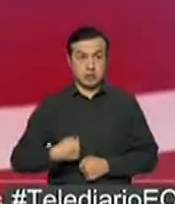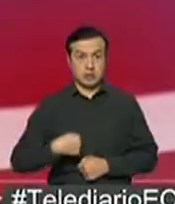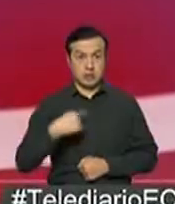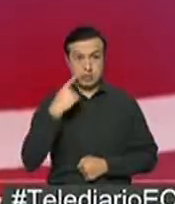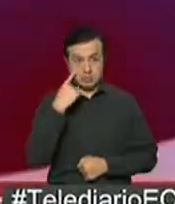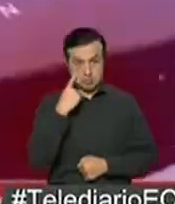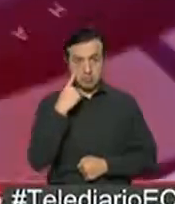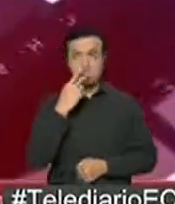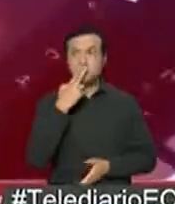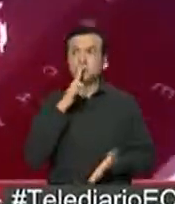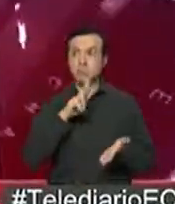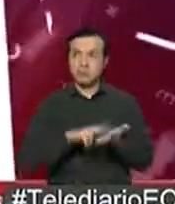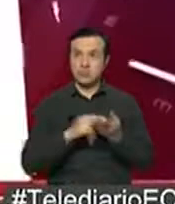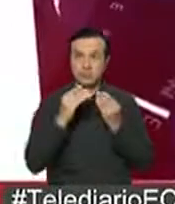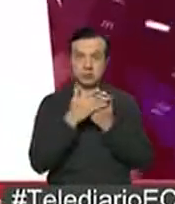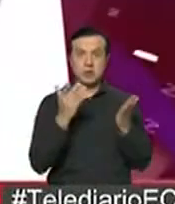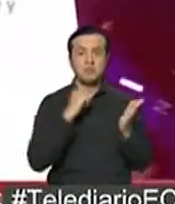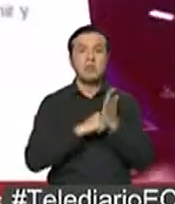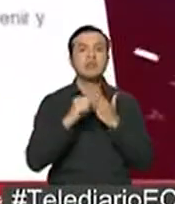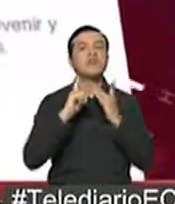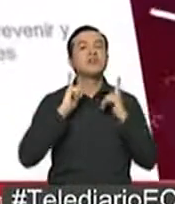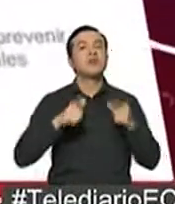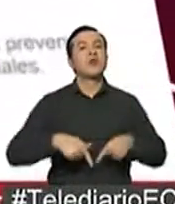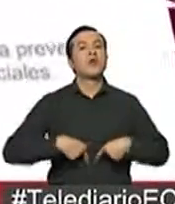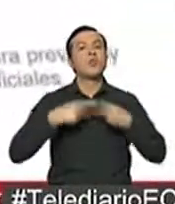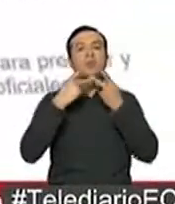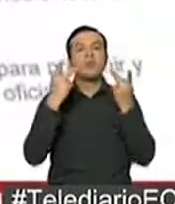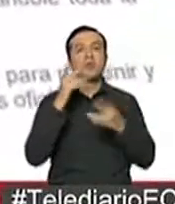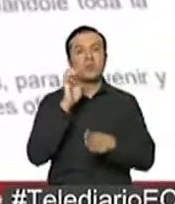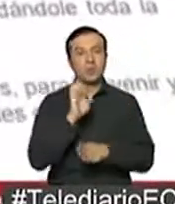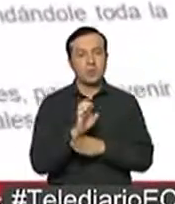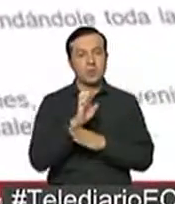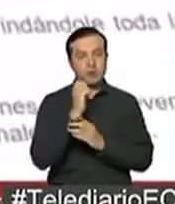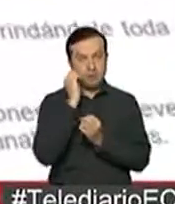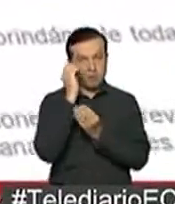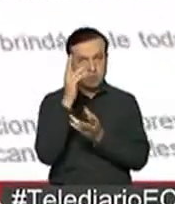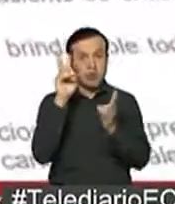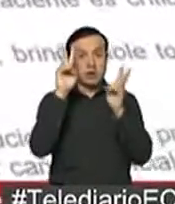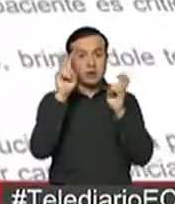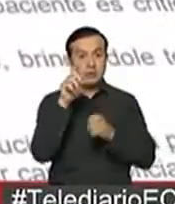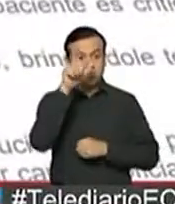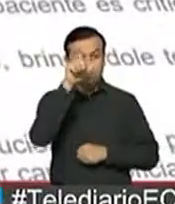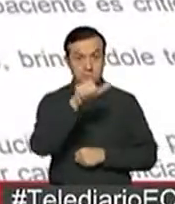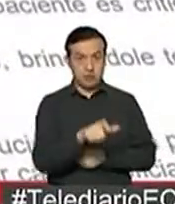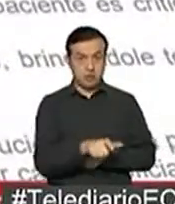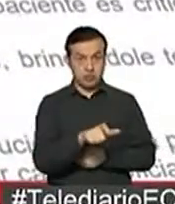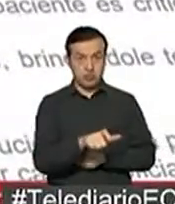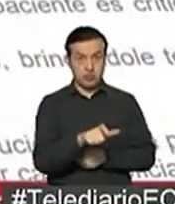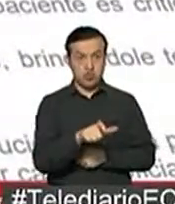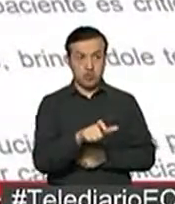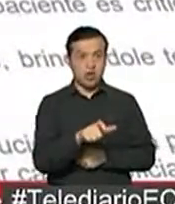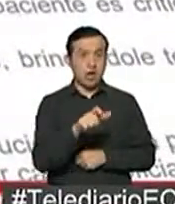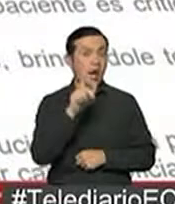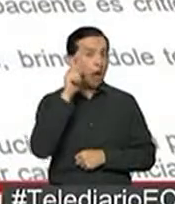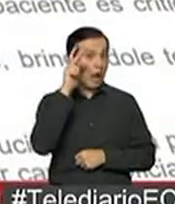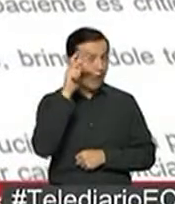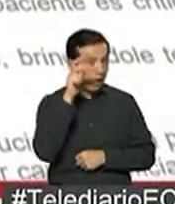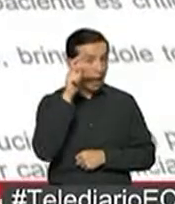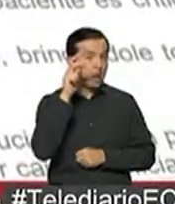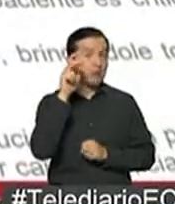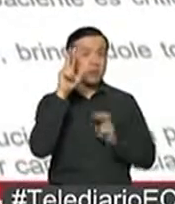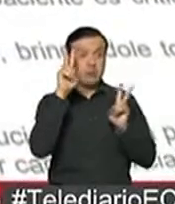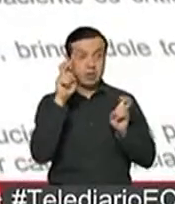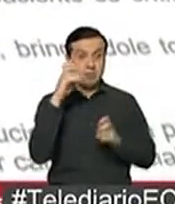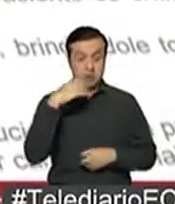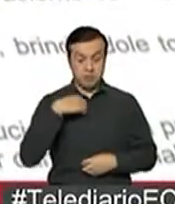comunicado el ministerio de salud pública del ecuador informa sobre el estado del paciente sospechoso de portar coronavirus